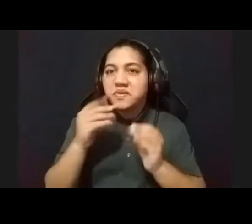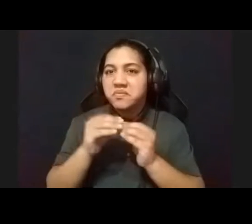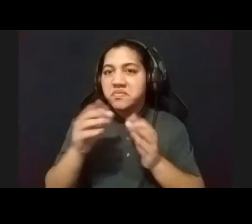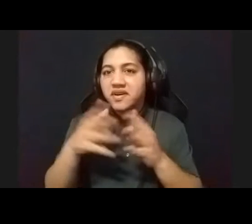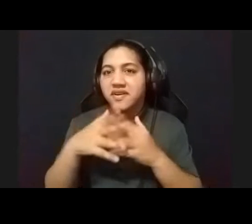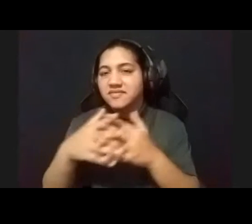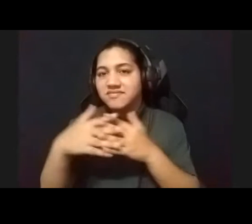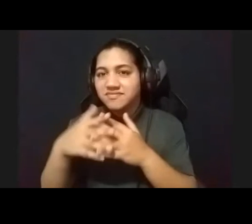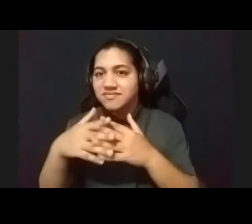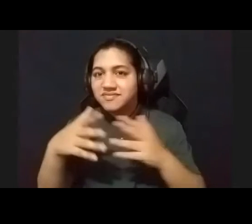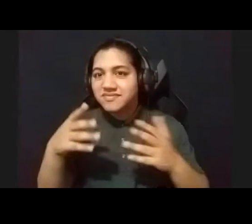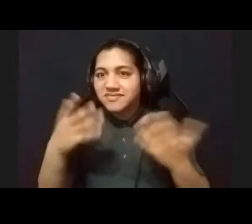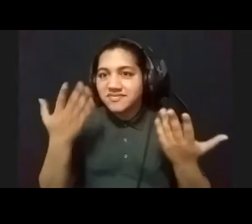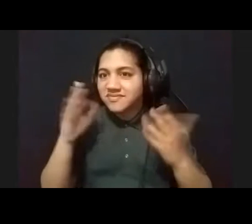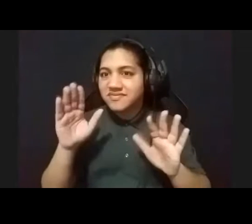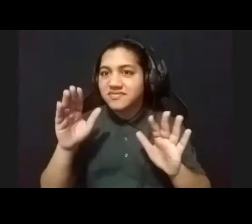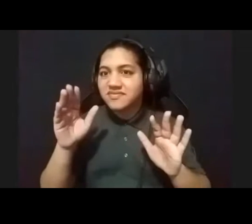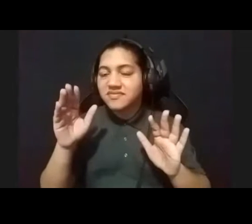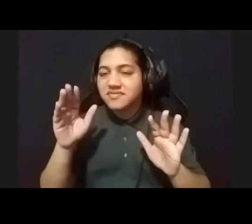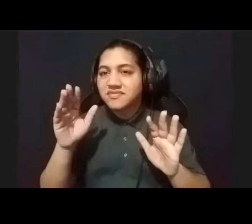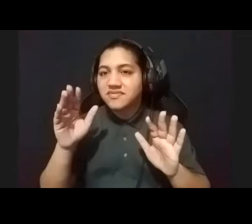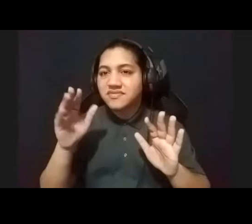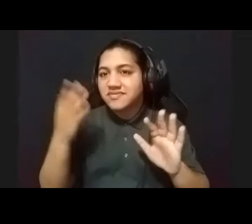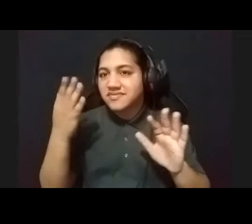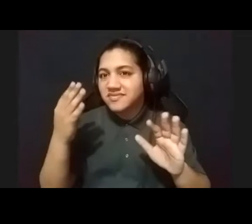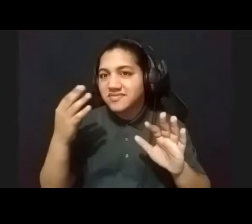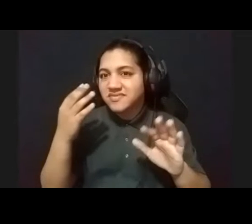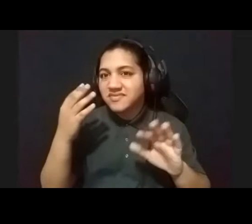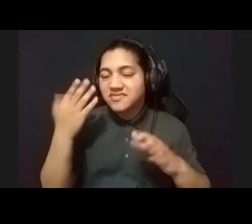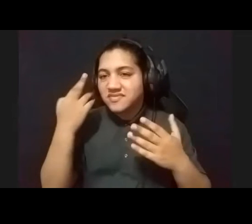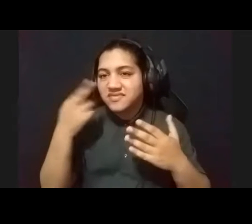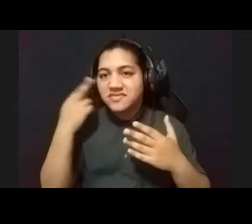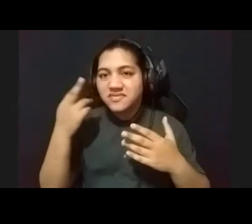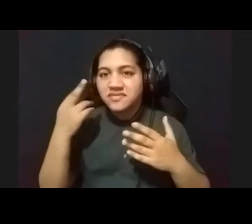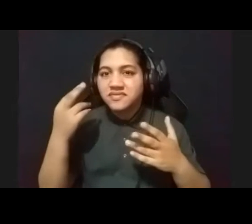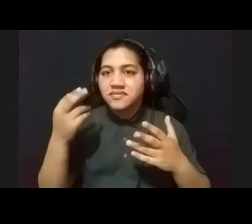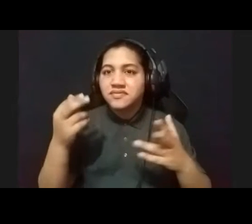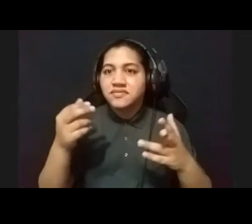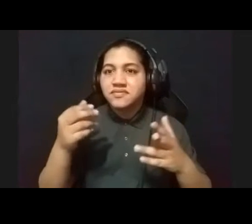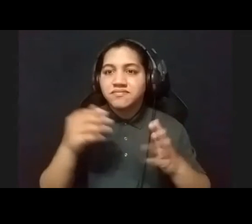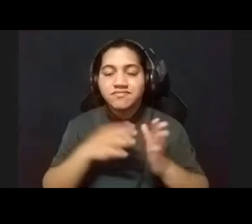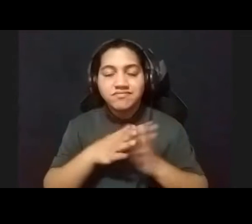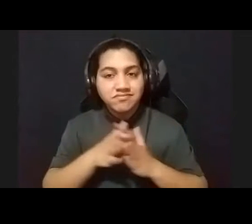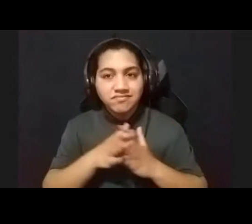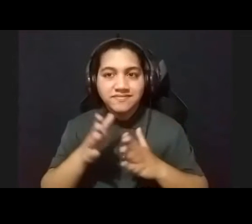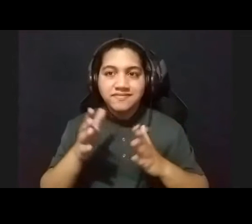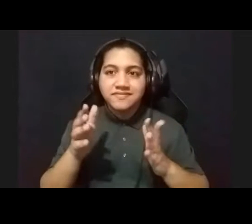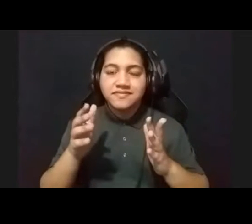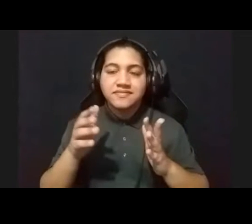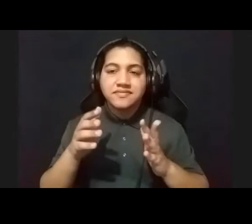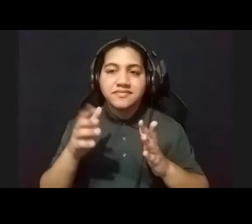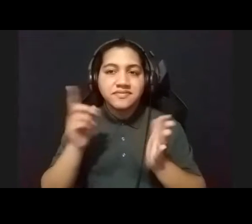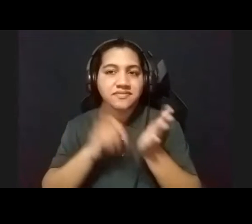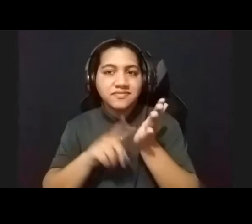Yo no sé cuál era la razón, ¿verdad? Pero sería muy interesante también estudiar